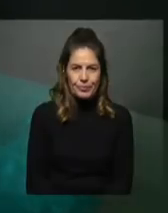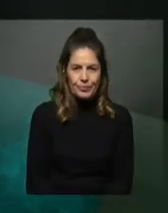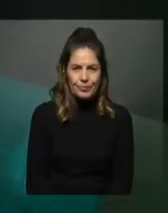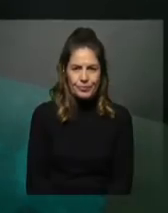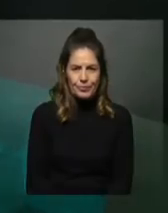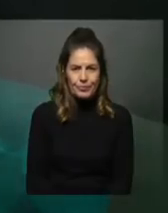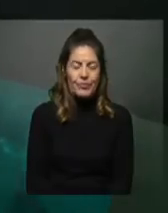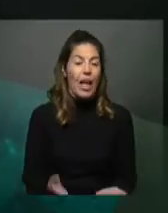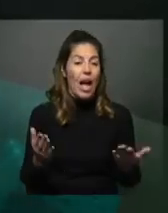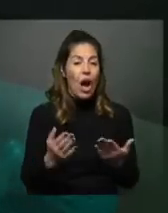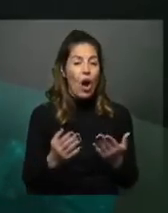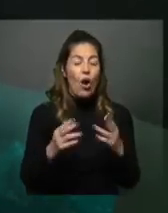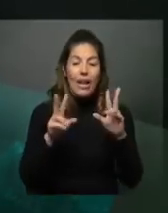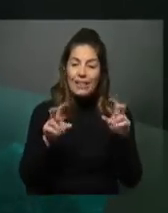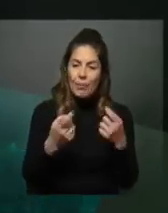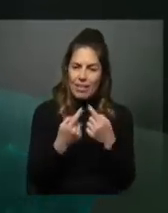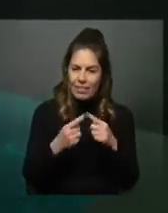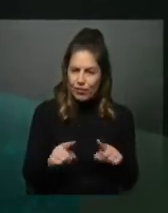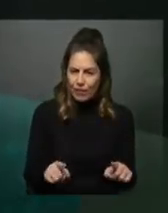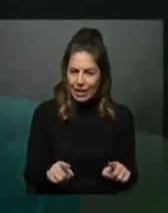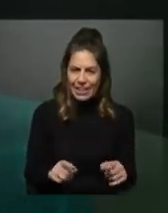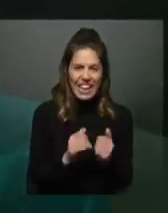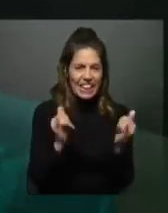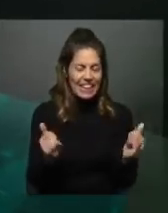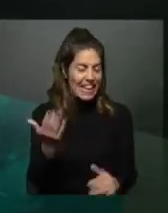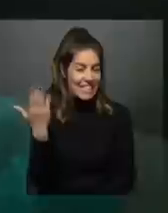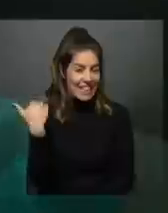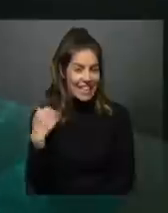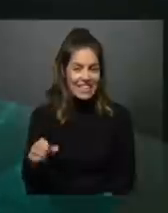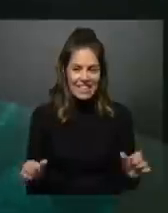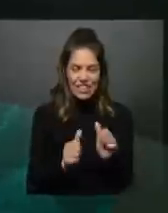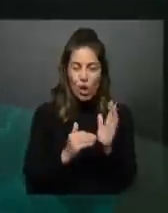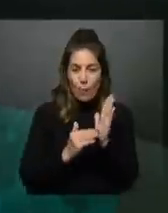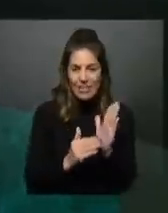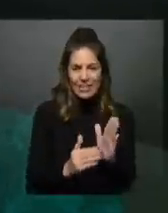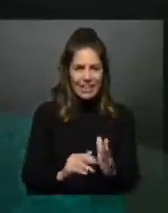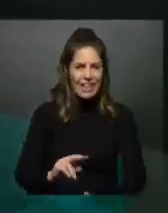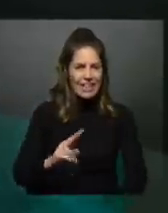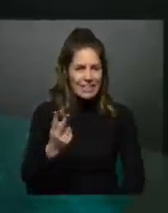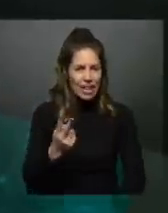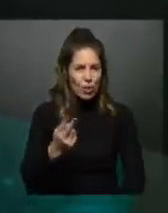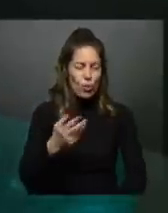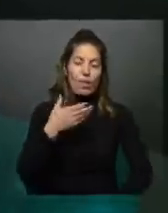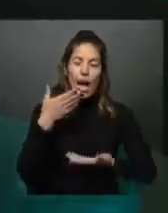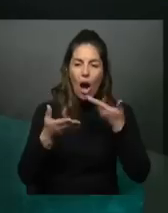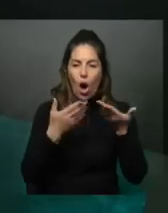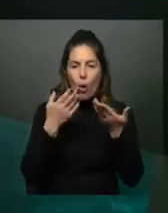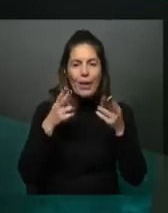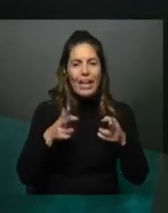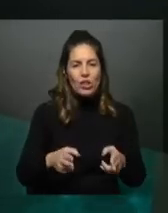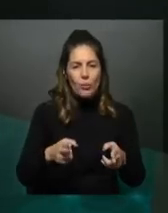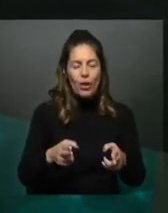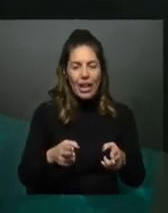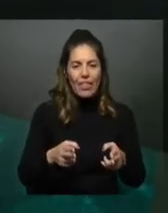Bueno muy bien Vamos con otros asuntos porque días atrás se realizó la presentación de la segunda ópera de la temporada lírica